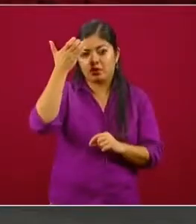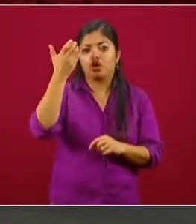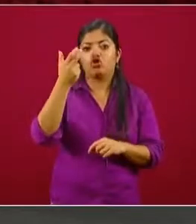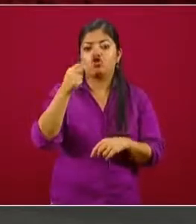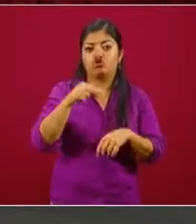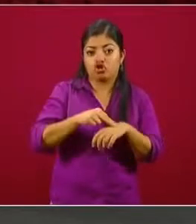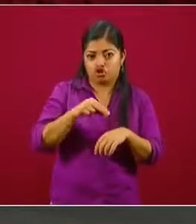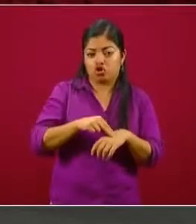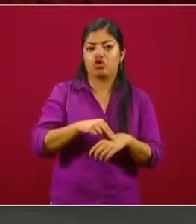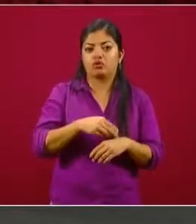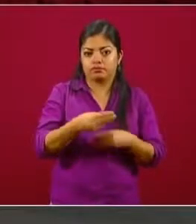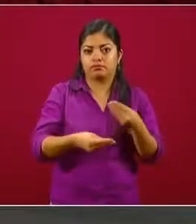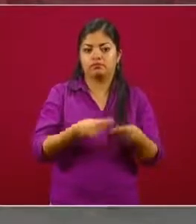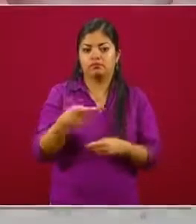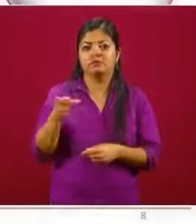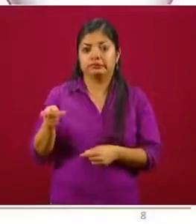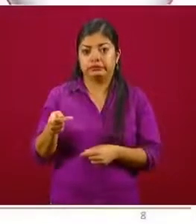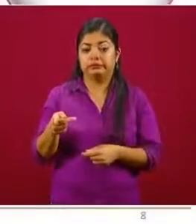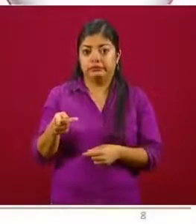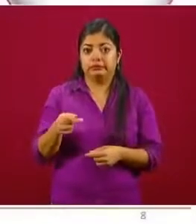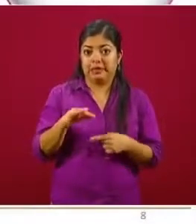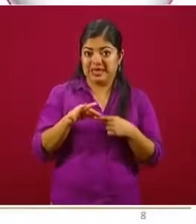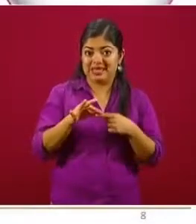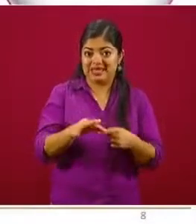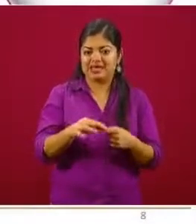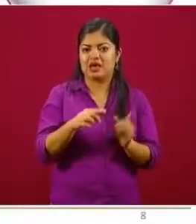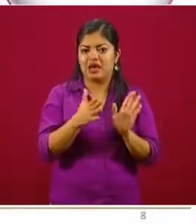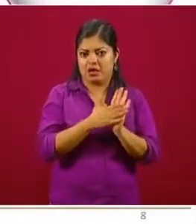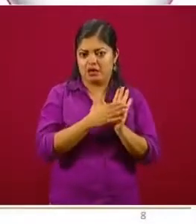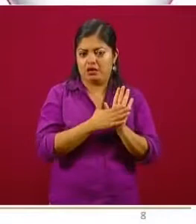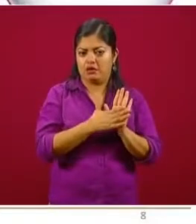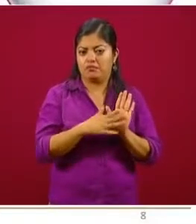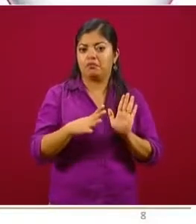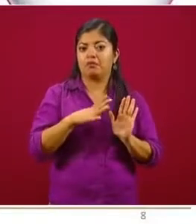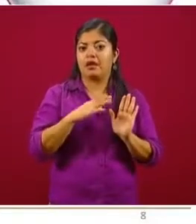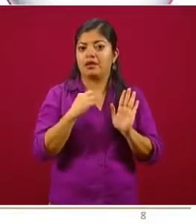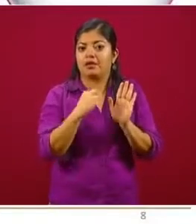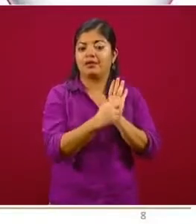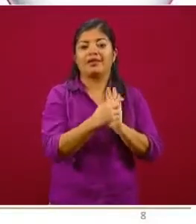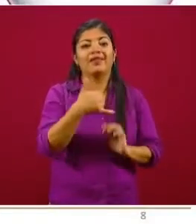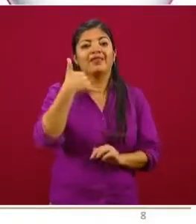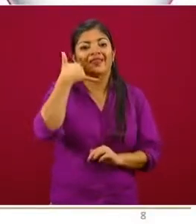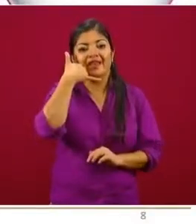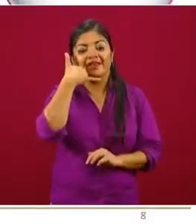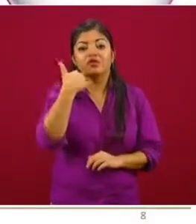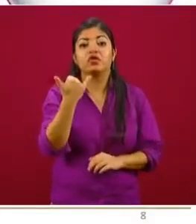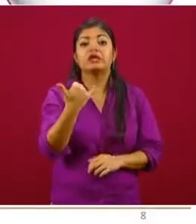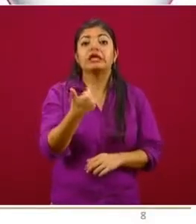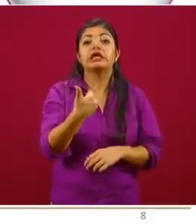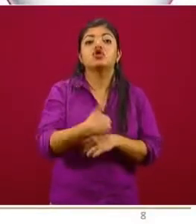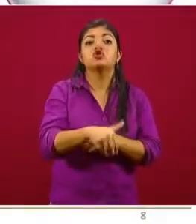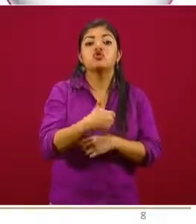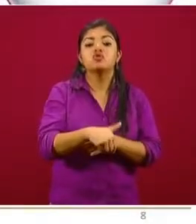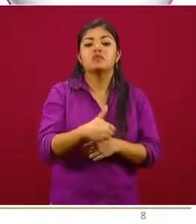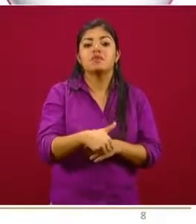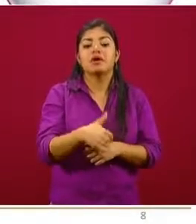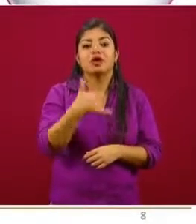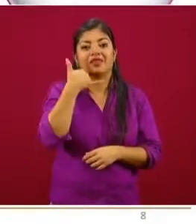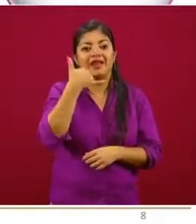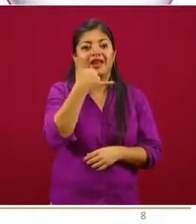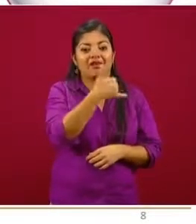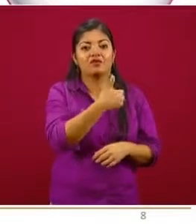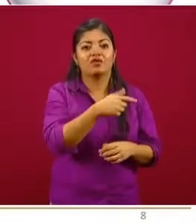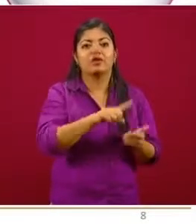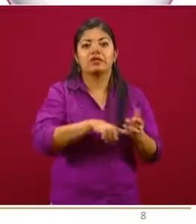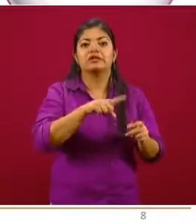una cuestión adicional que tiene los teléfonos y los números actualizados de las organizaciones de la